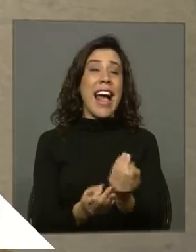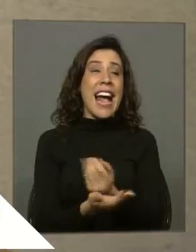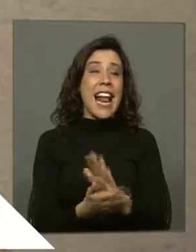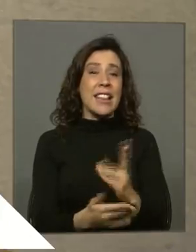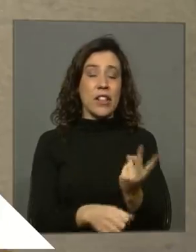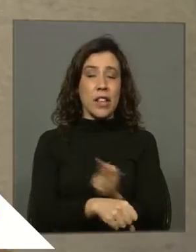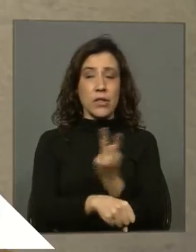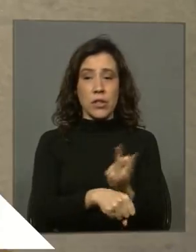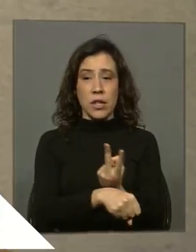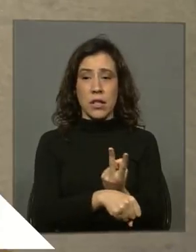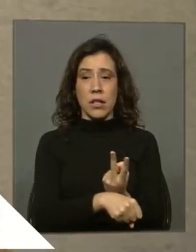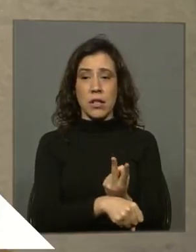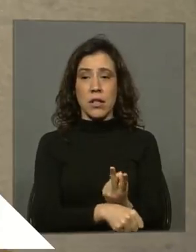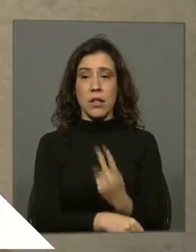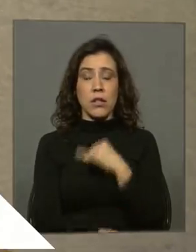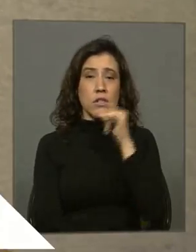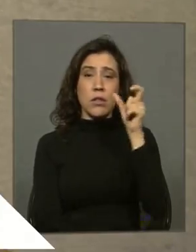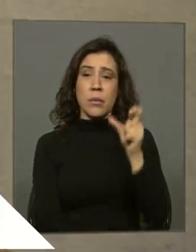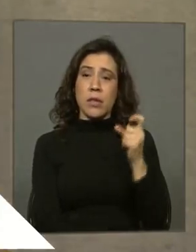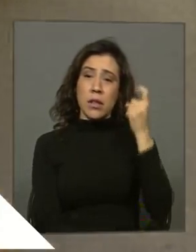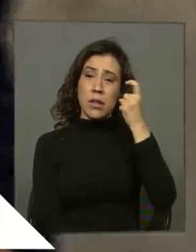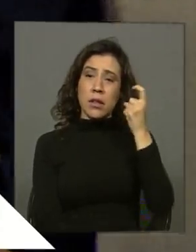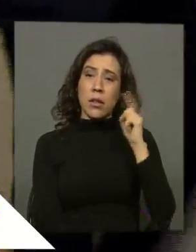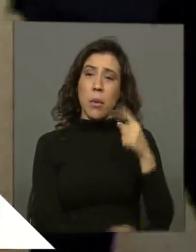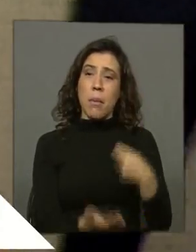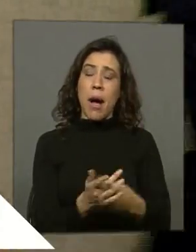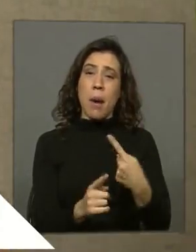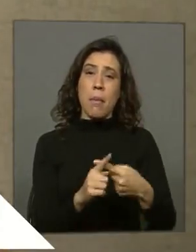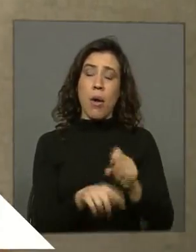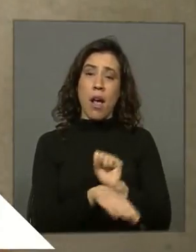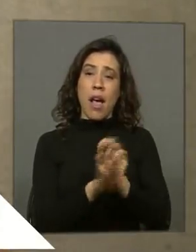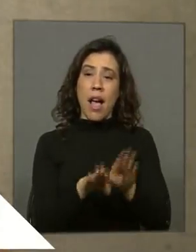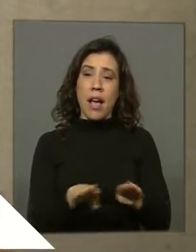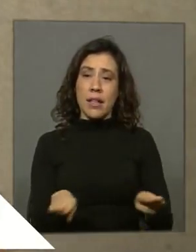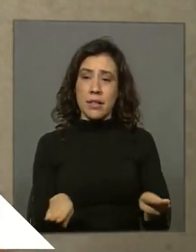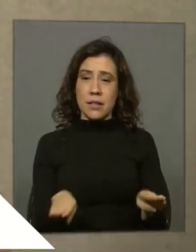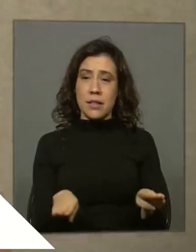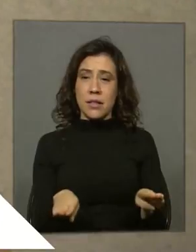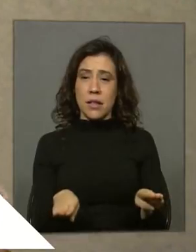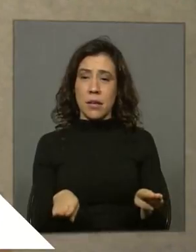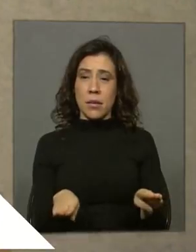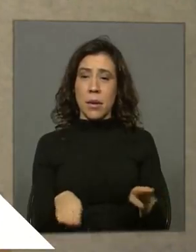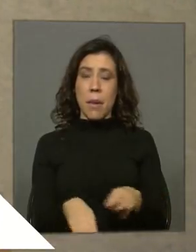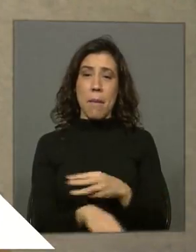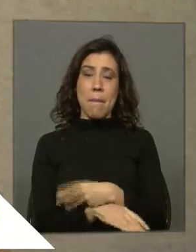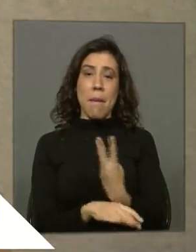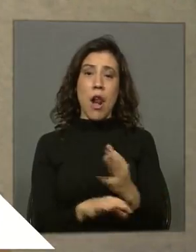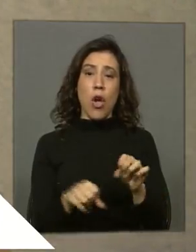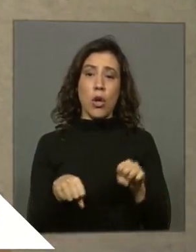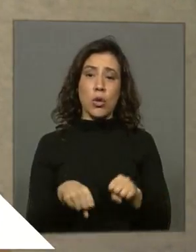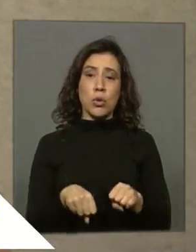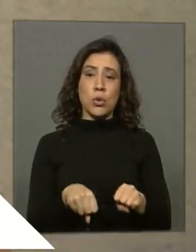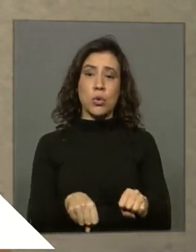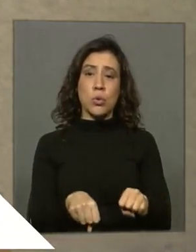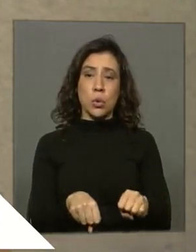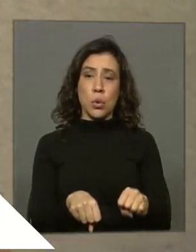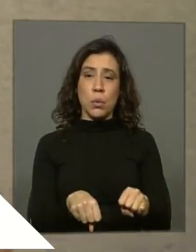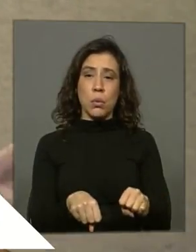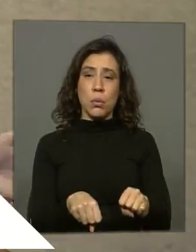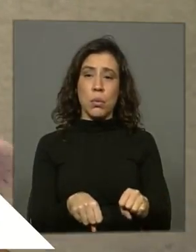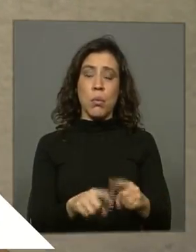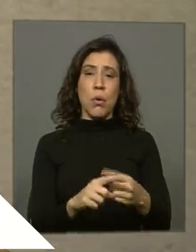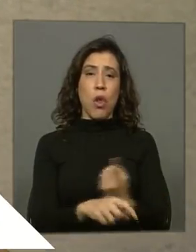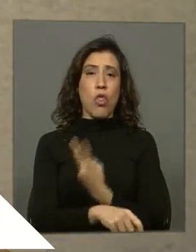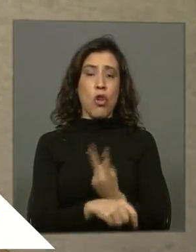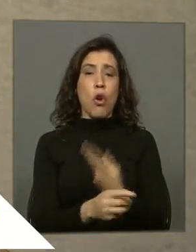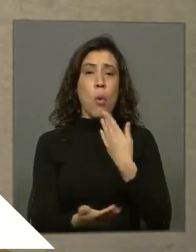yo no sé si alguien piensa que no pagar por un estacionamiento que está en un mall o en un supermercado dos horas